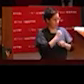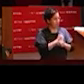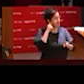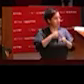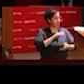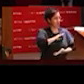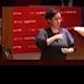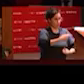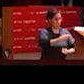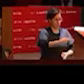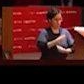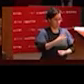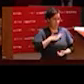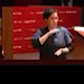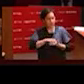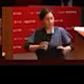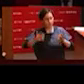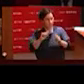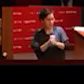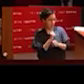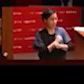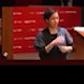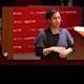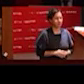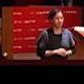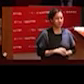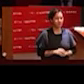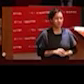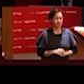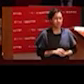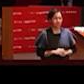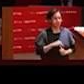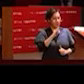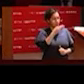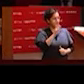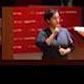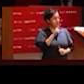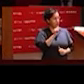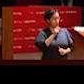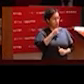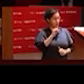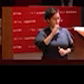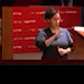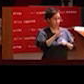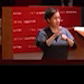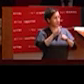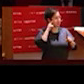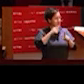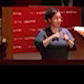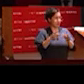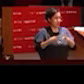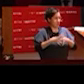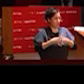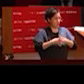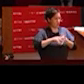proveedores de nuestro centro especial de empleo y vergif tenemos hiber logic que es eh logística